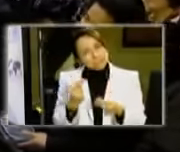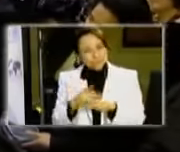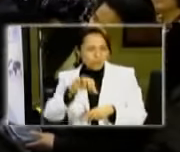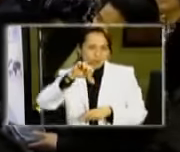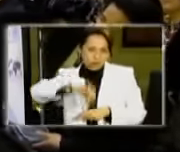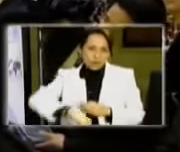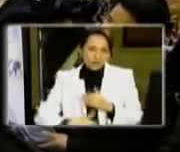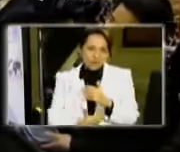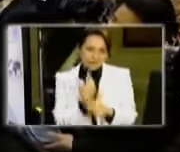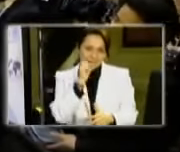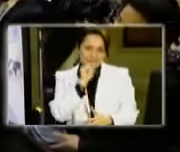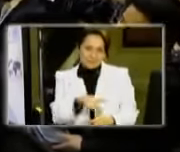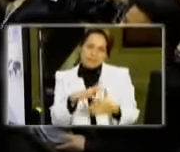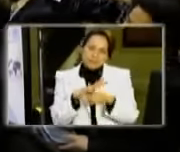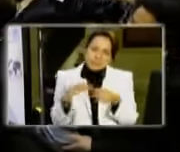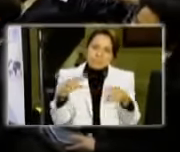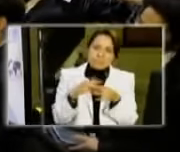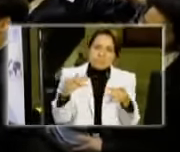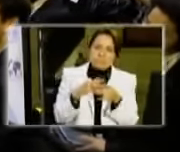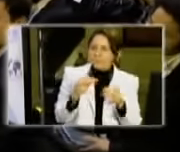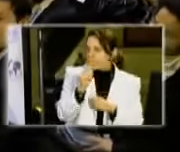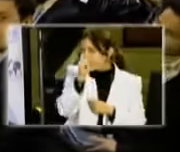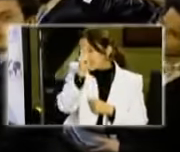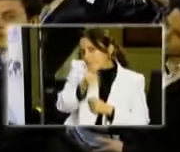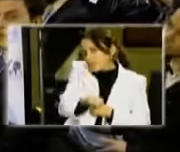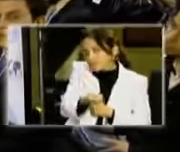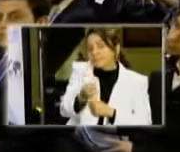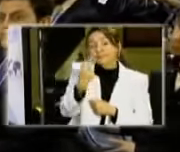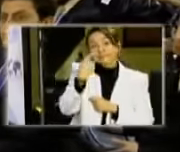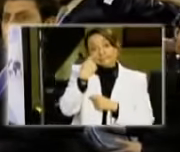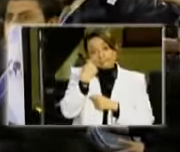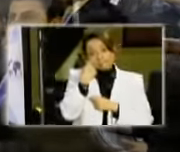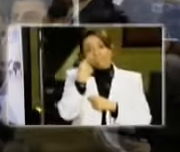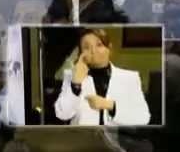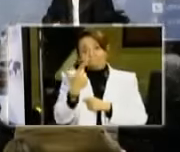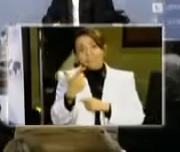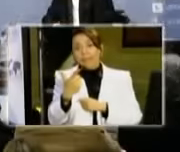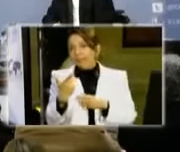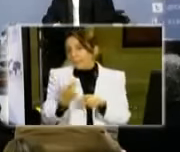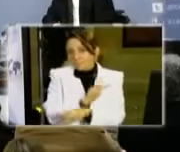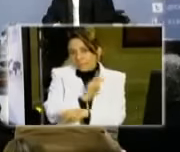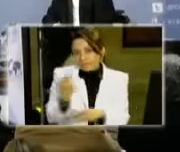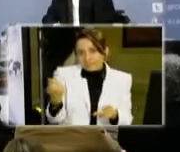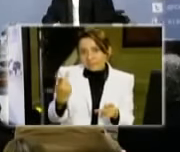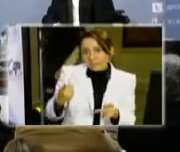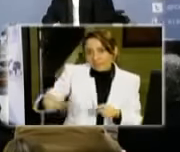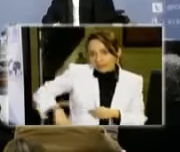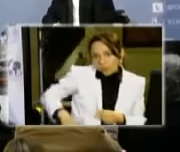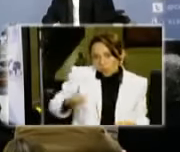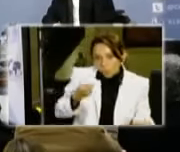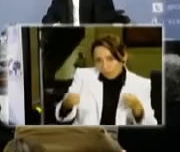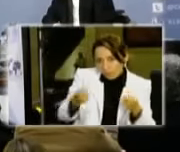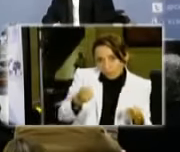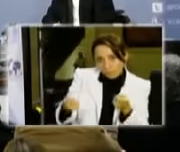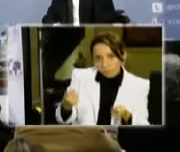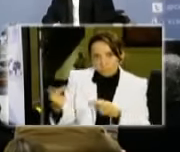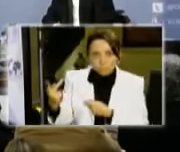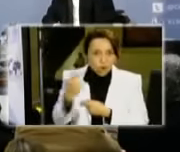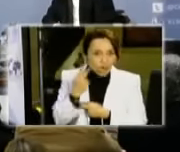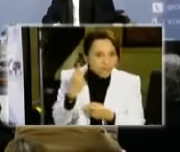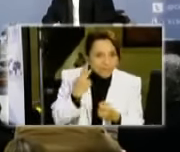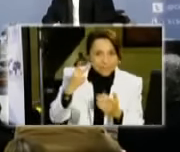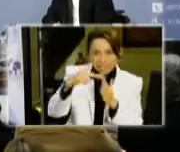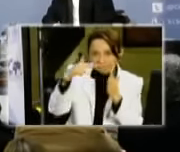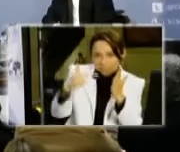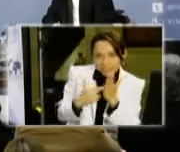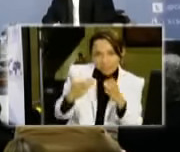los pronósticos alegres de la posguerra fría que la geopolítica está de vuelta en las políticas y cálculos de los estados